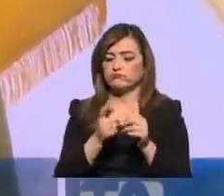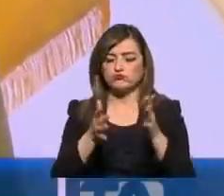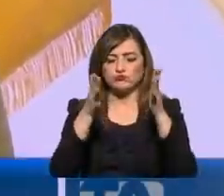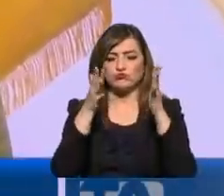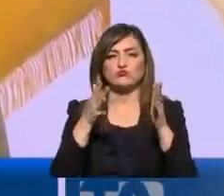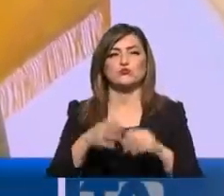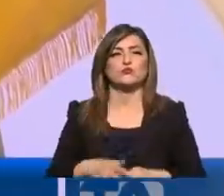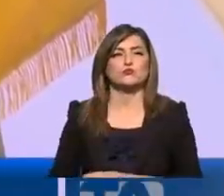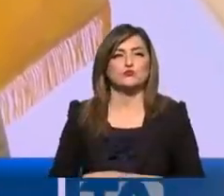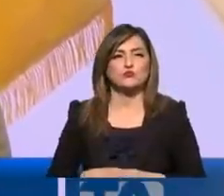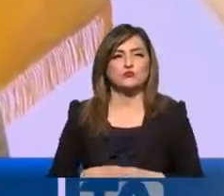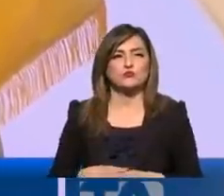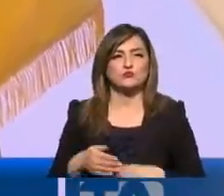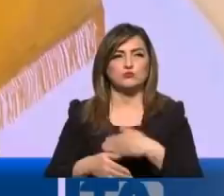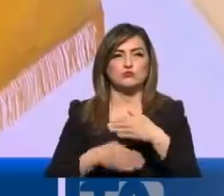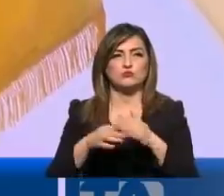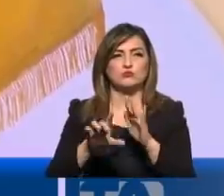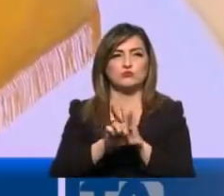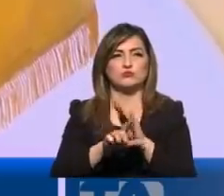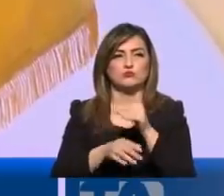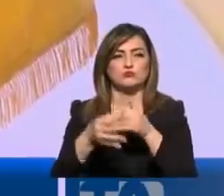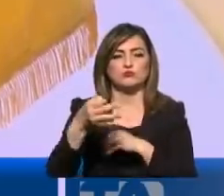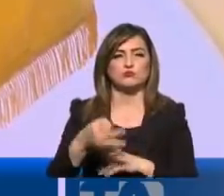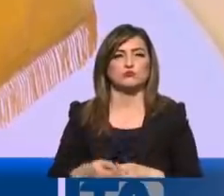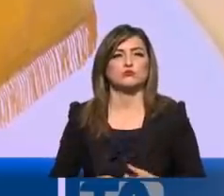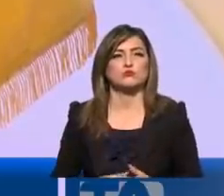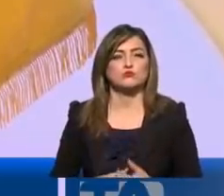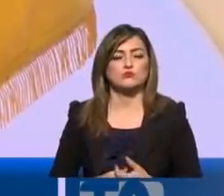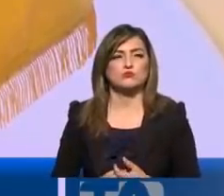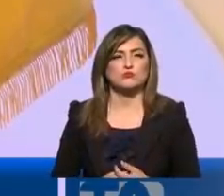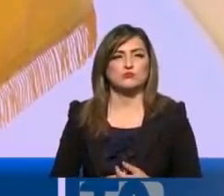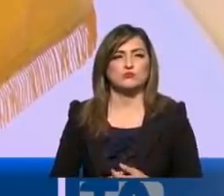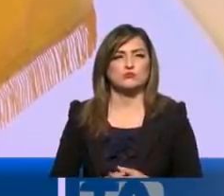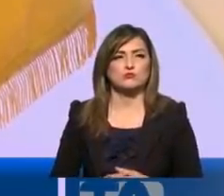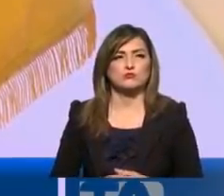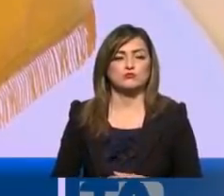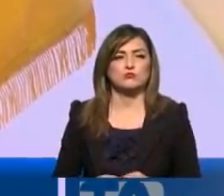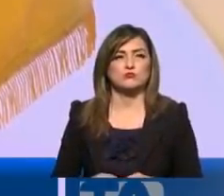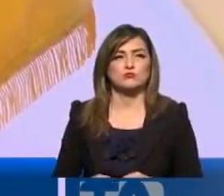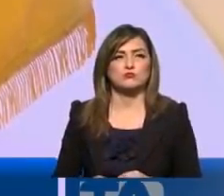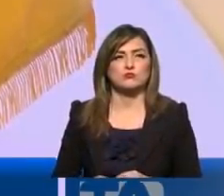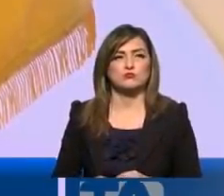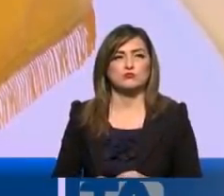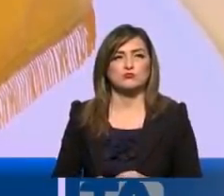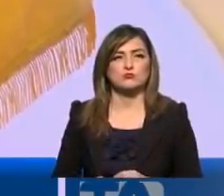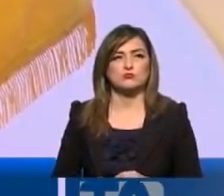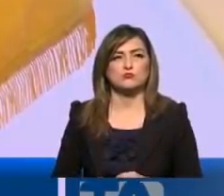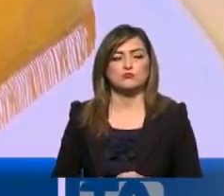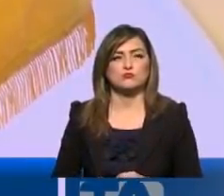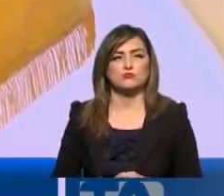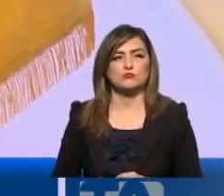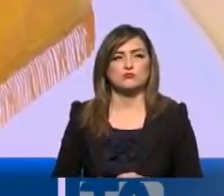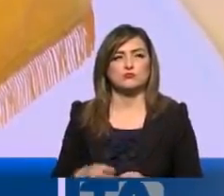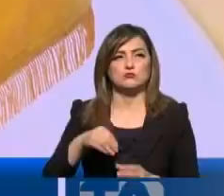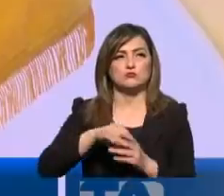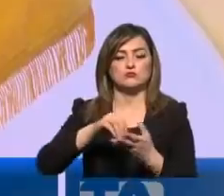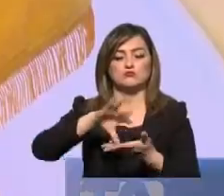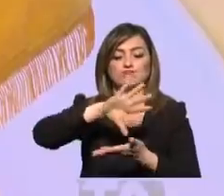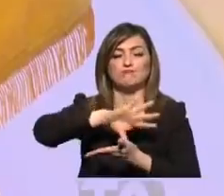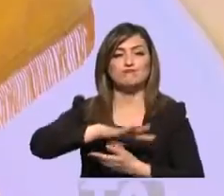cumpliendo todos los procedimientos legales correspondientes dentro de la Asamblea